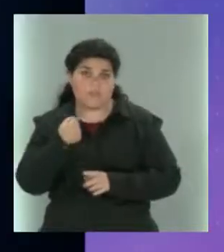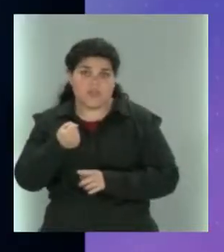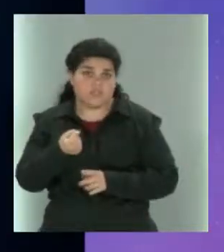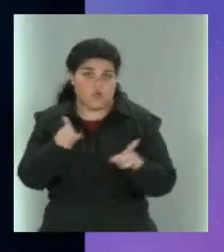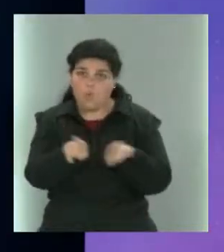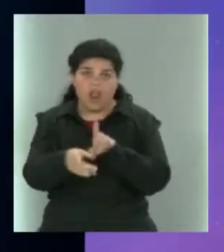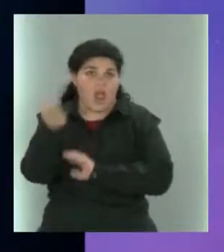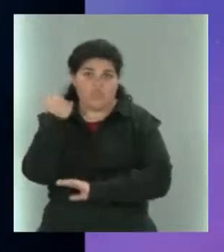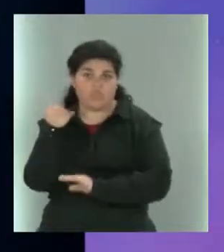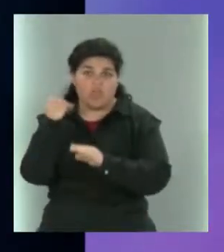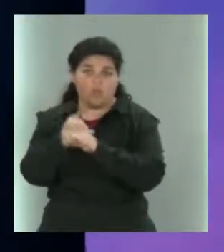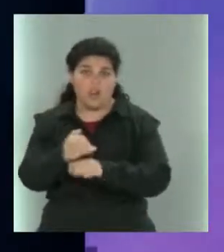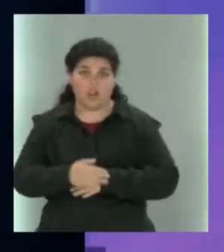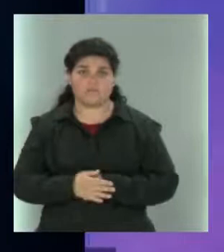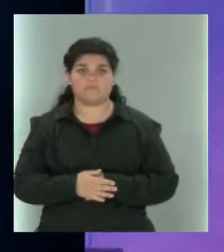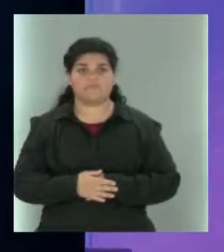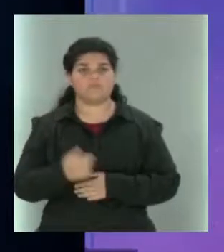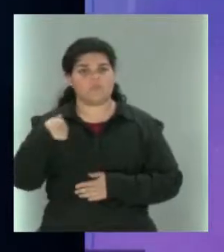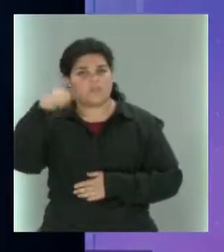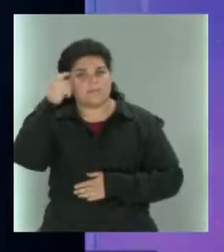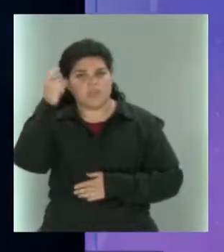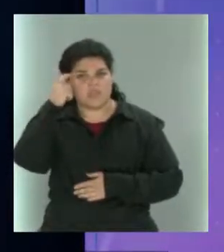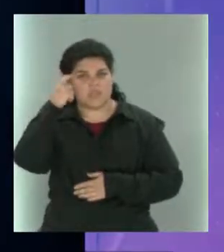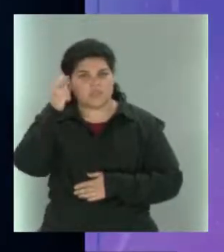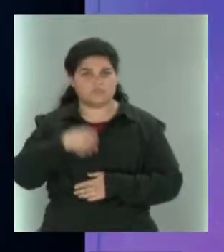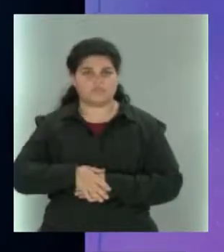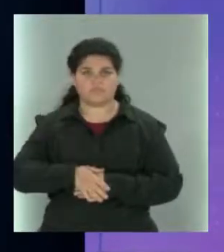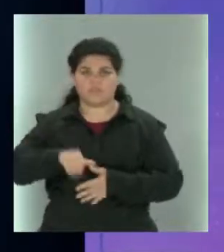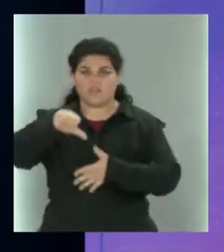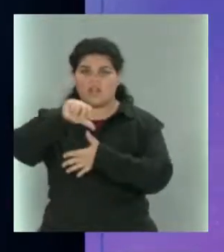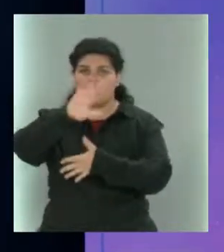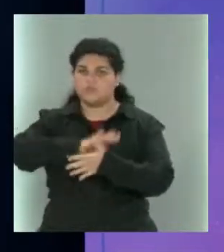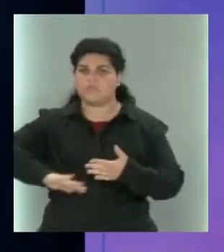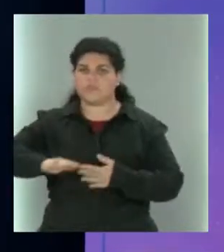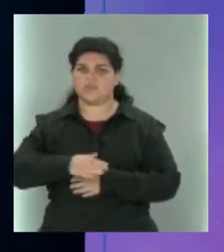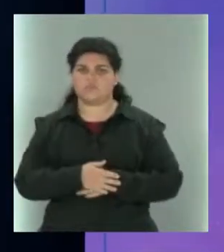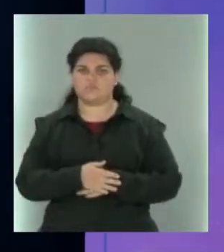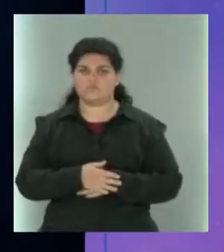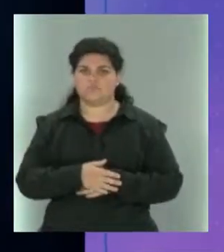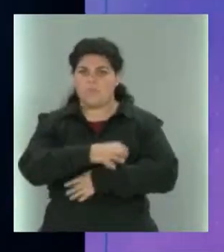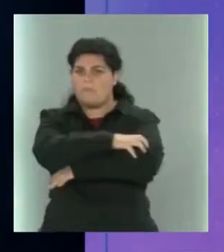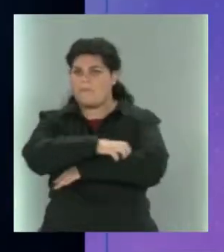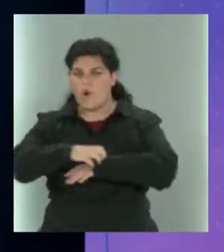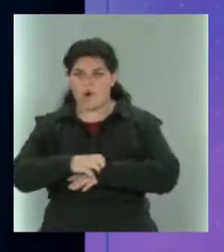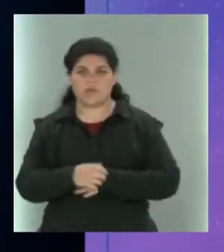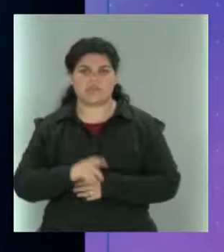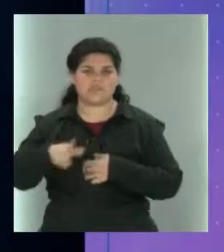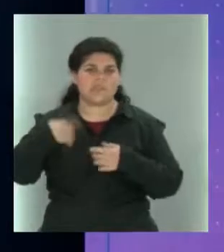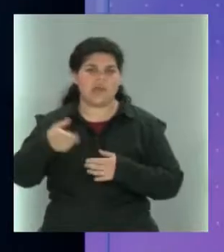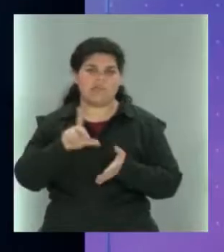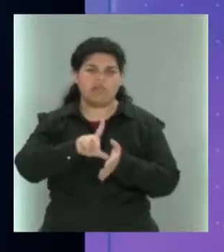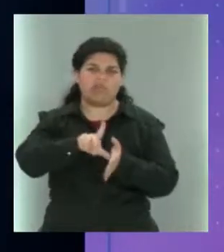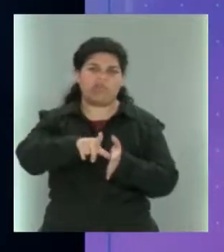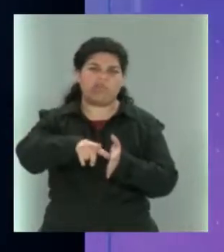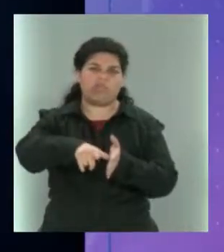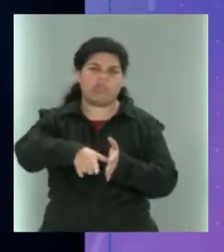antes. Realmente pienso en Latinoamérica, es, bueno, pobre, atrasada, siempre relegada, es decir,